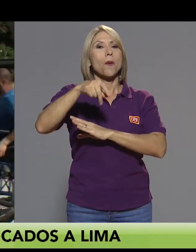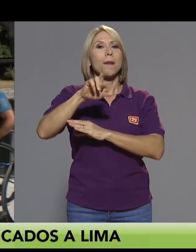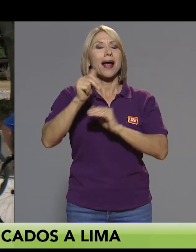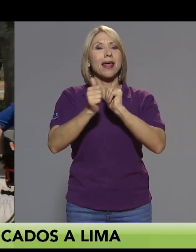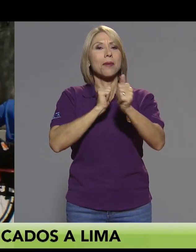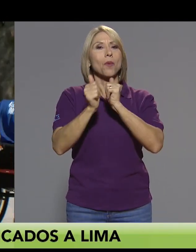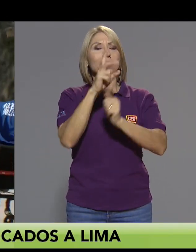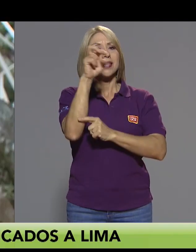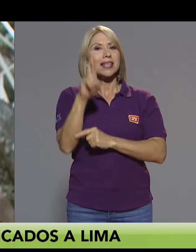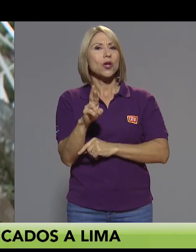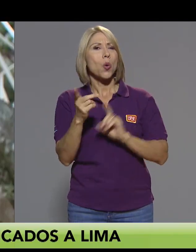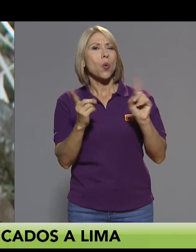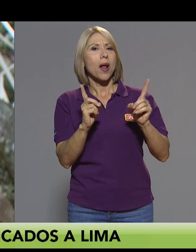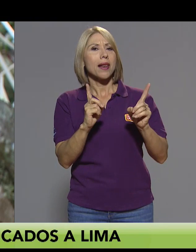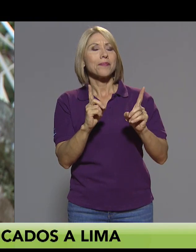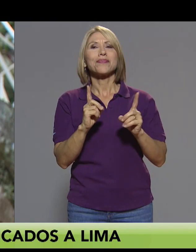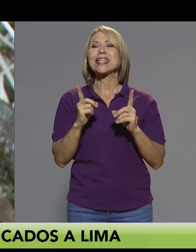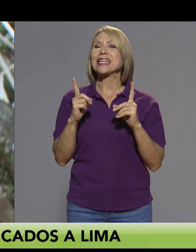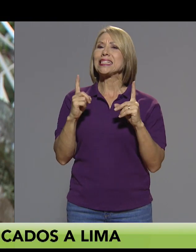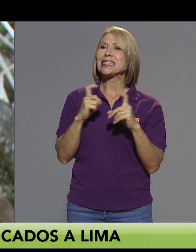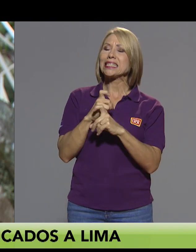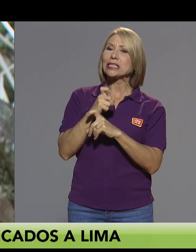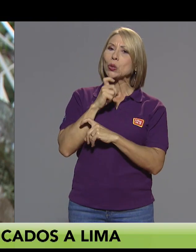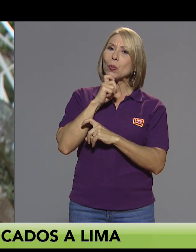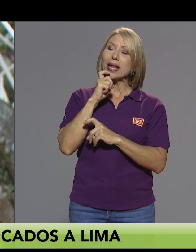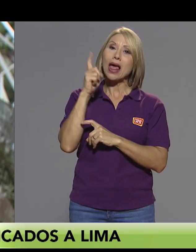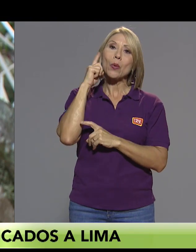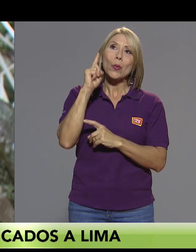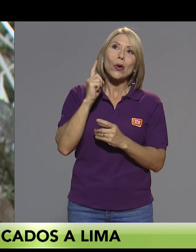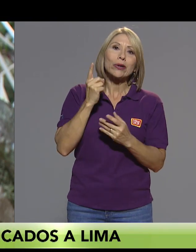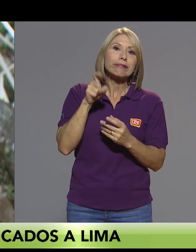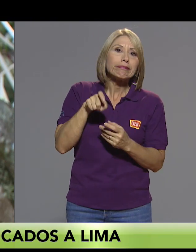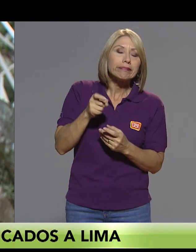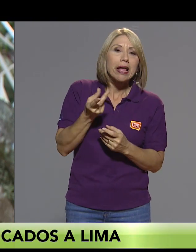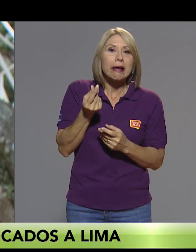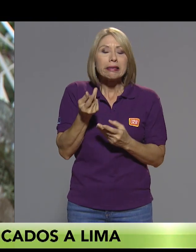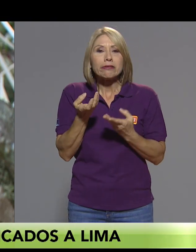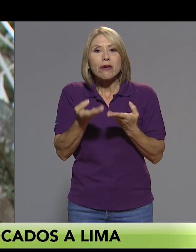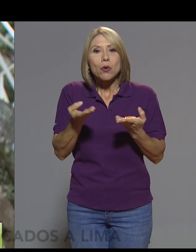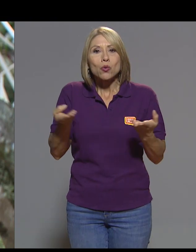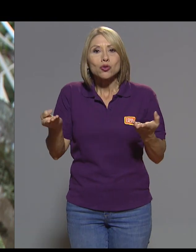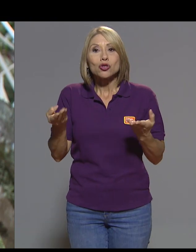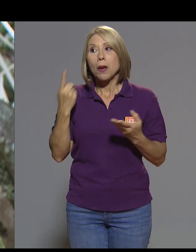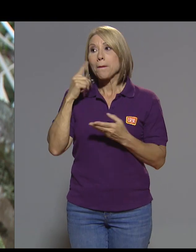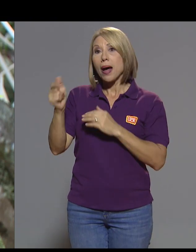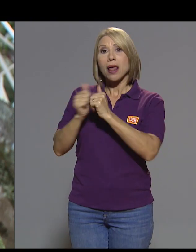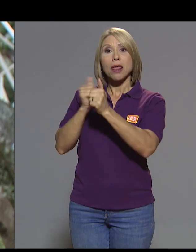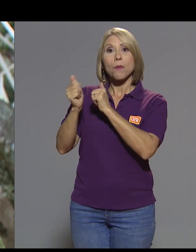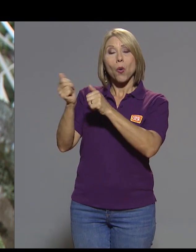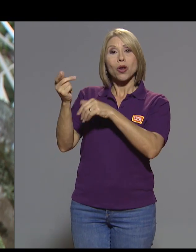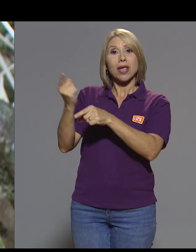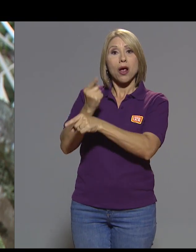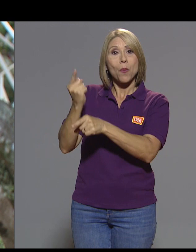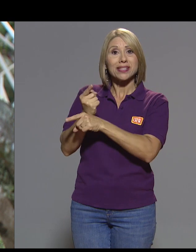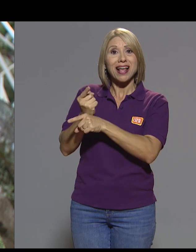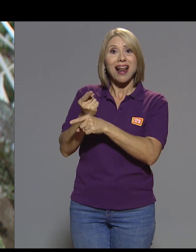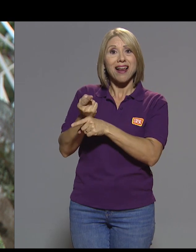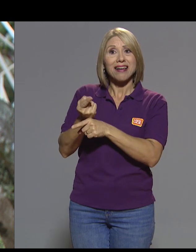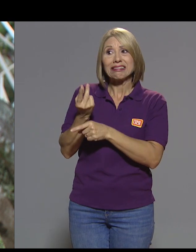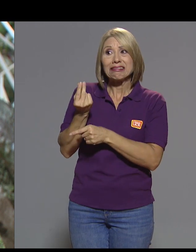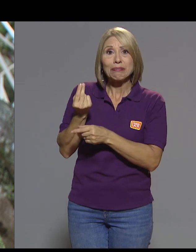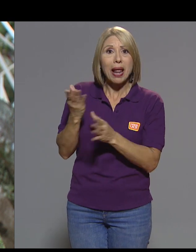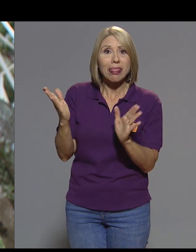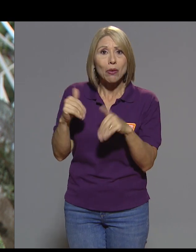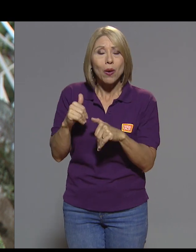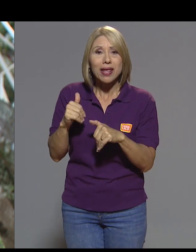tico es complicado por el tema de recursos porque si para deporte convencional a veces no alcanza la plata